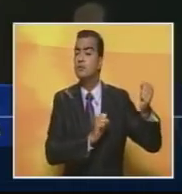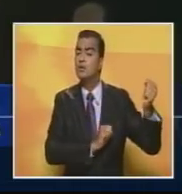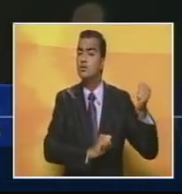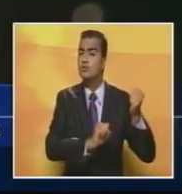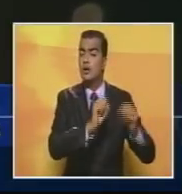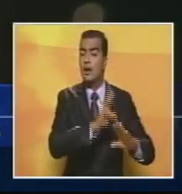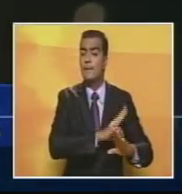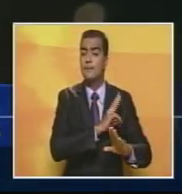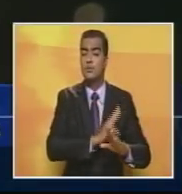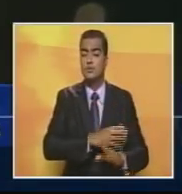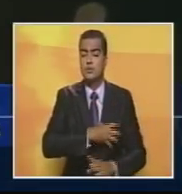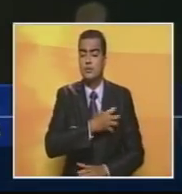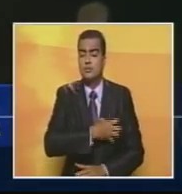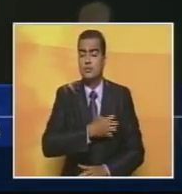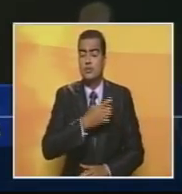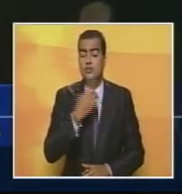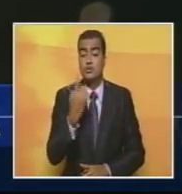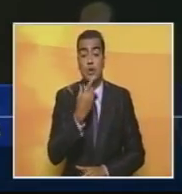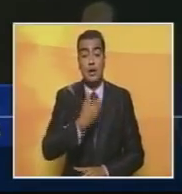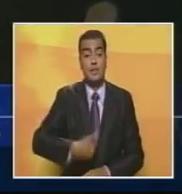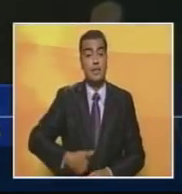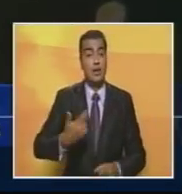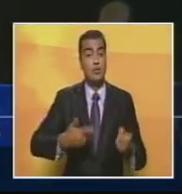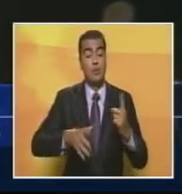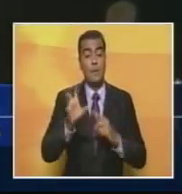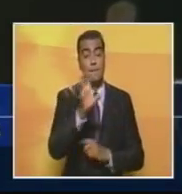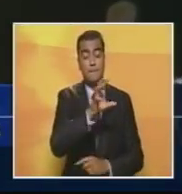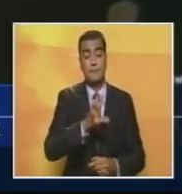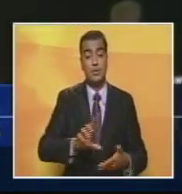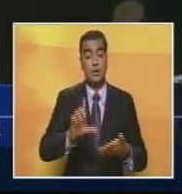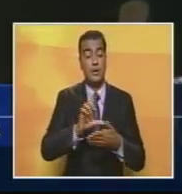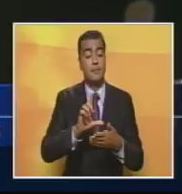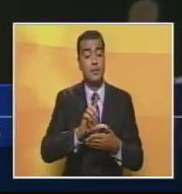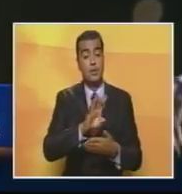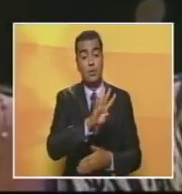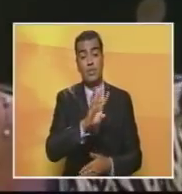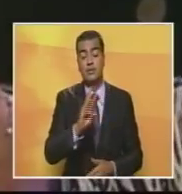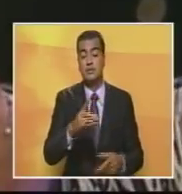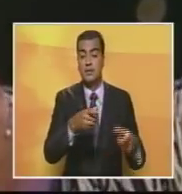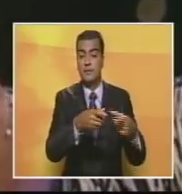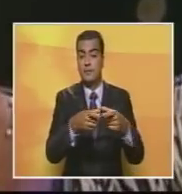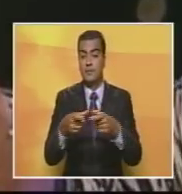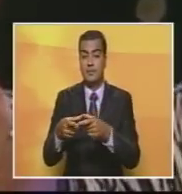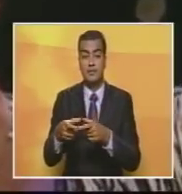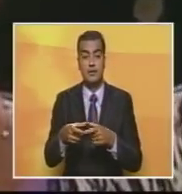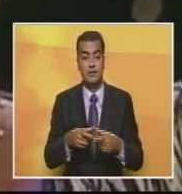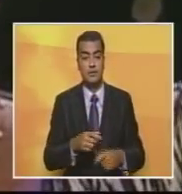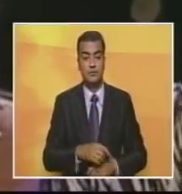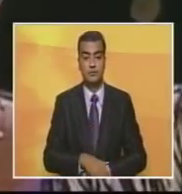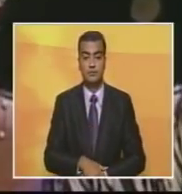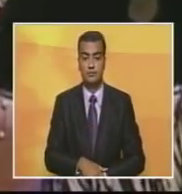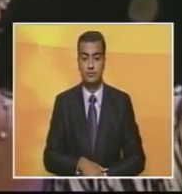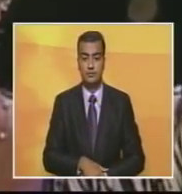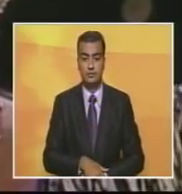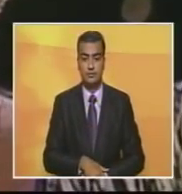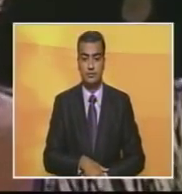romántica, no solo en Argentina, sino en varios países de América Latina, con 46 discos grabados en su carrera.